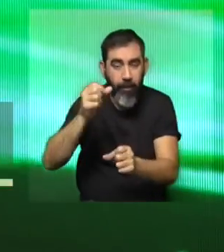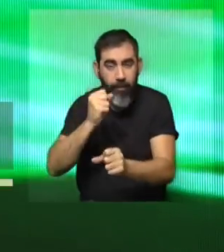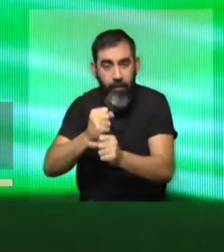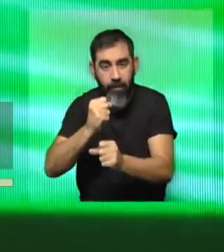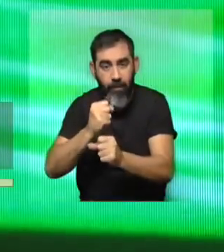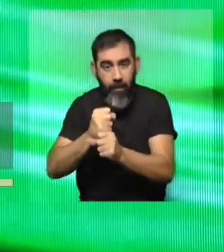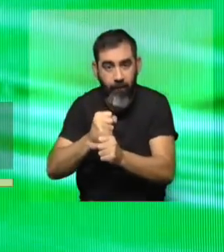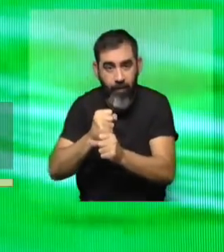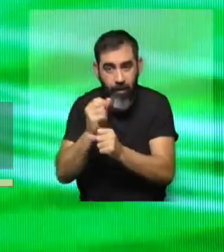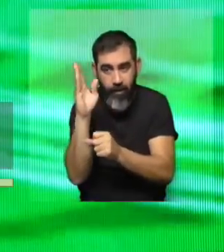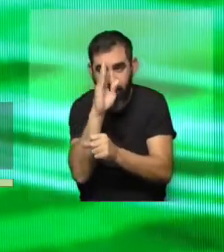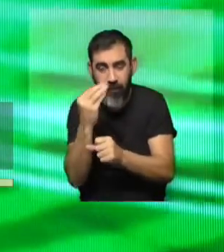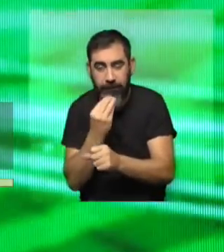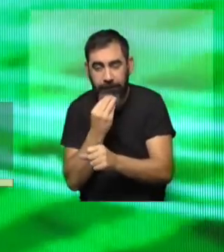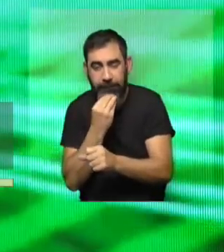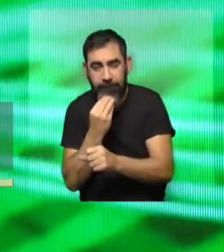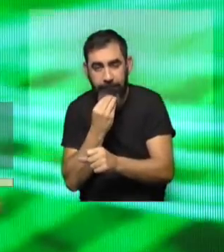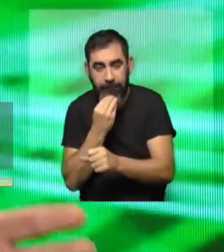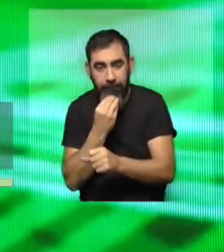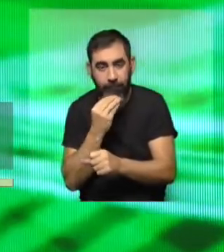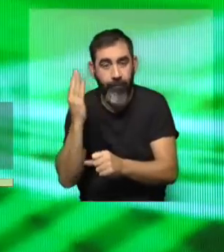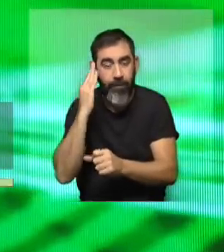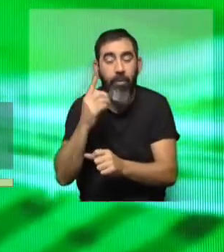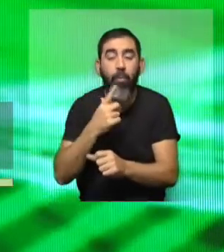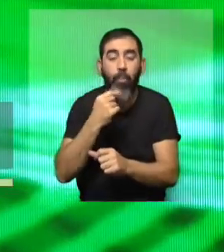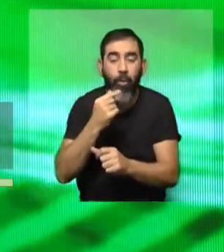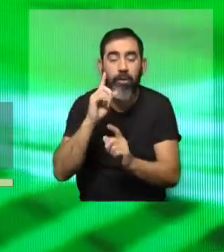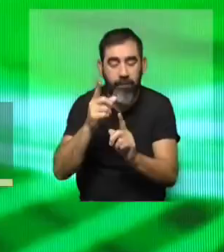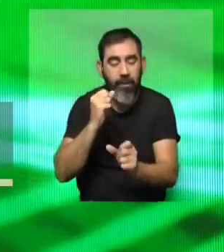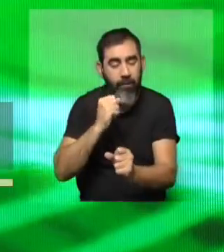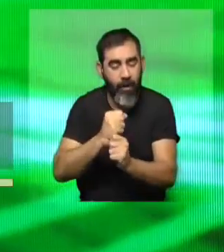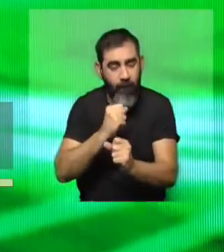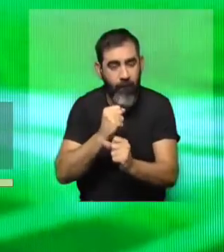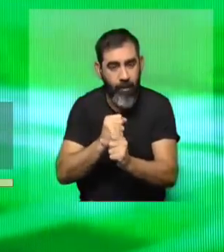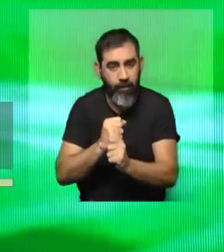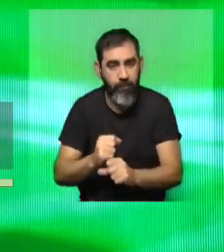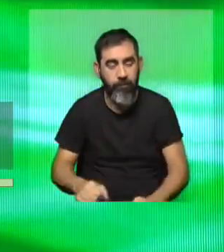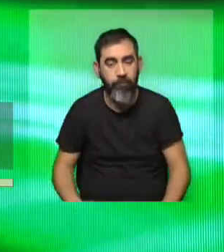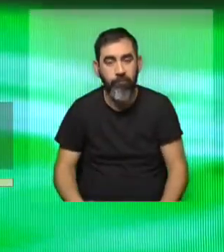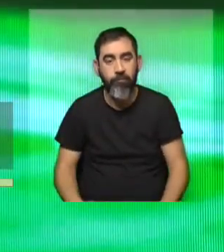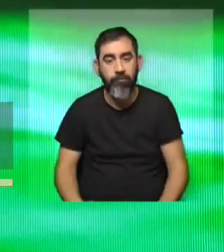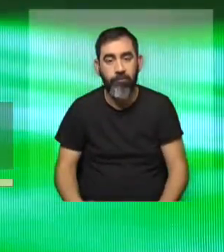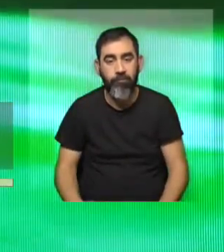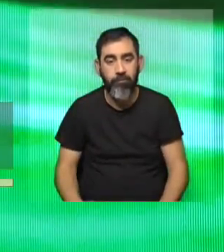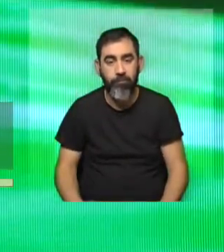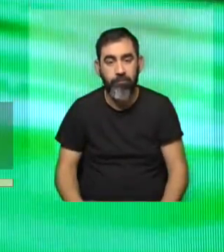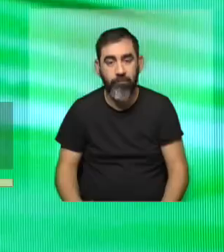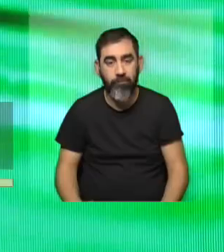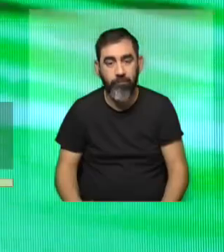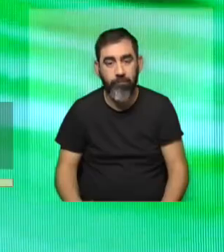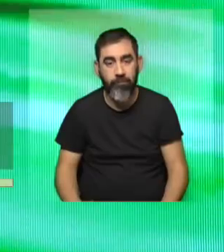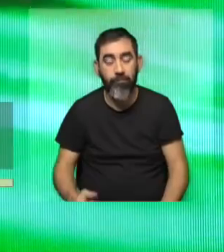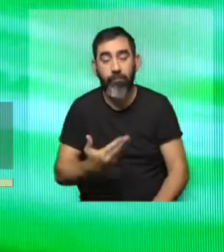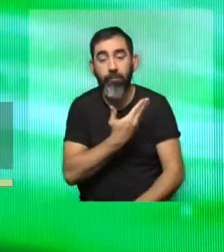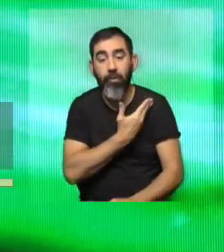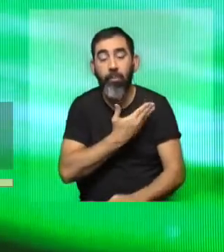trabajando encubierto para que sepan que la policía te está siempre trabajando pero bueno hay que acordarse que